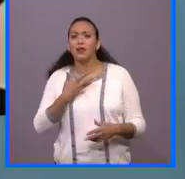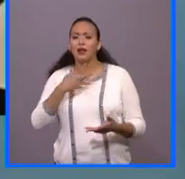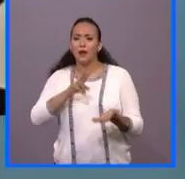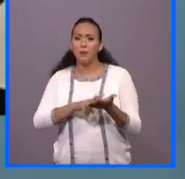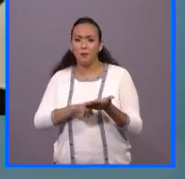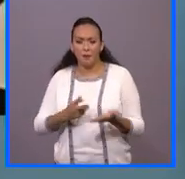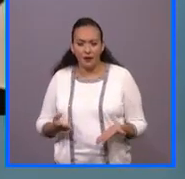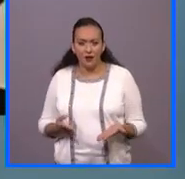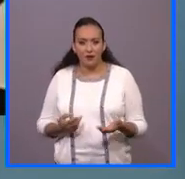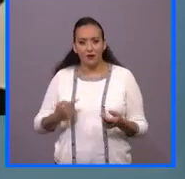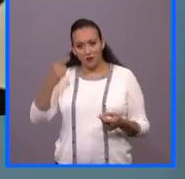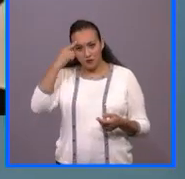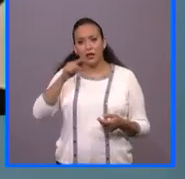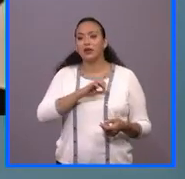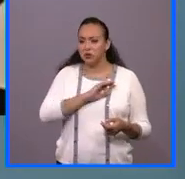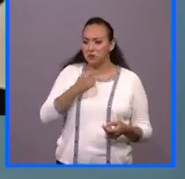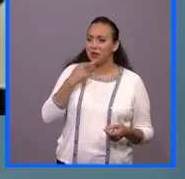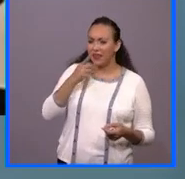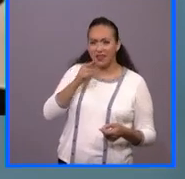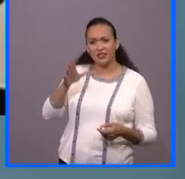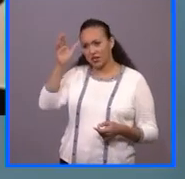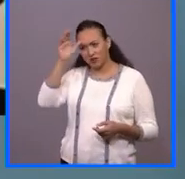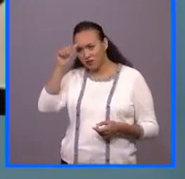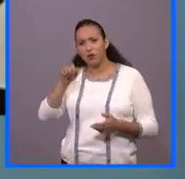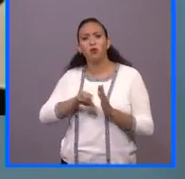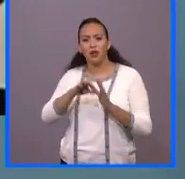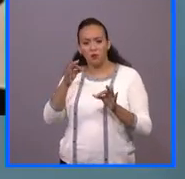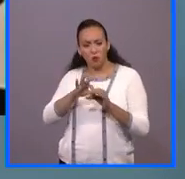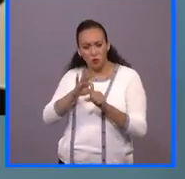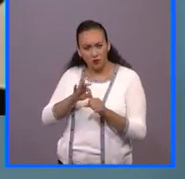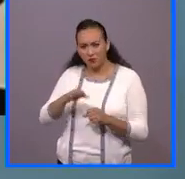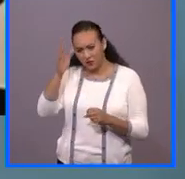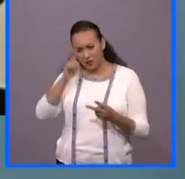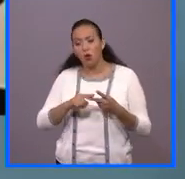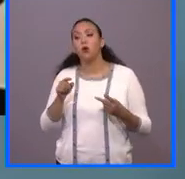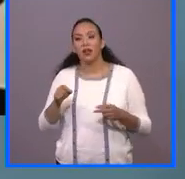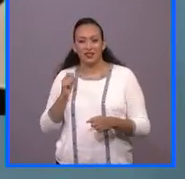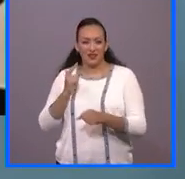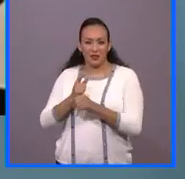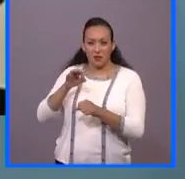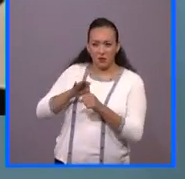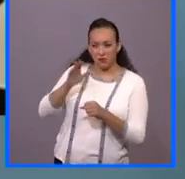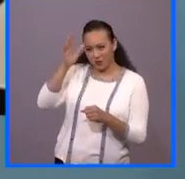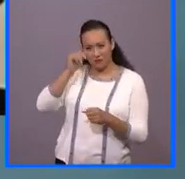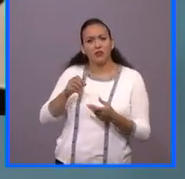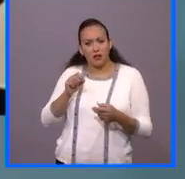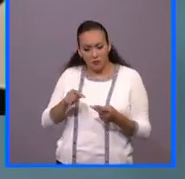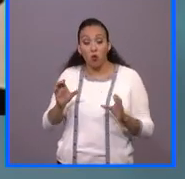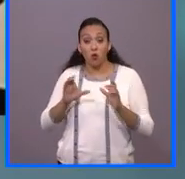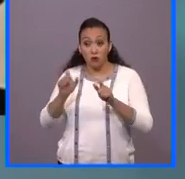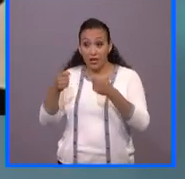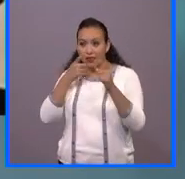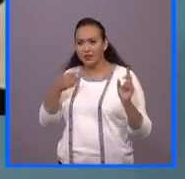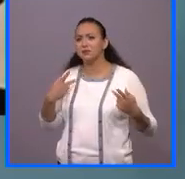civil para que puedan impugnar actas de cómputo, cuestiones de validez de la elección, otorgamiento de constancias